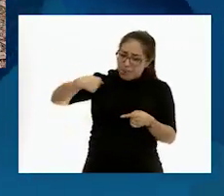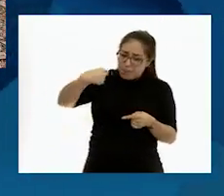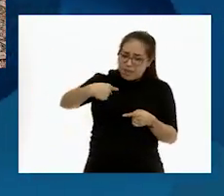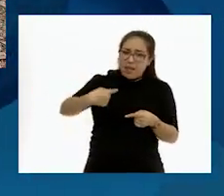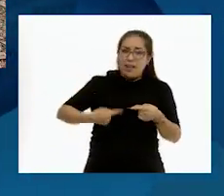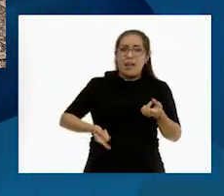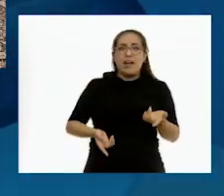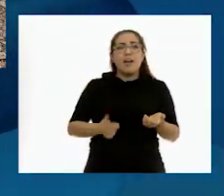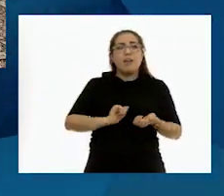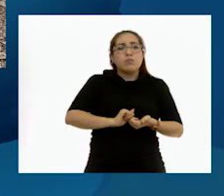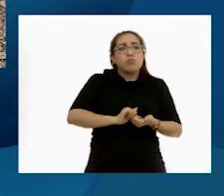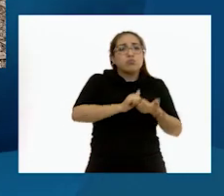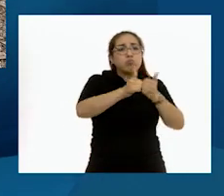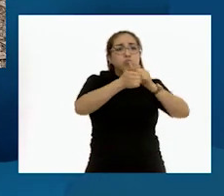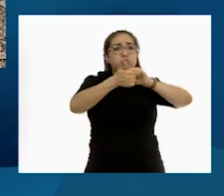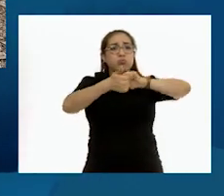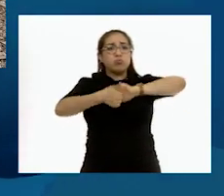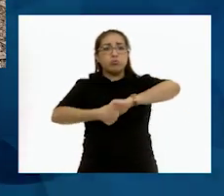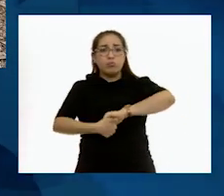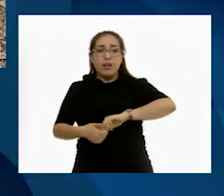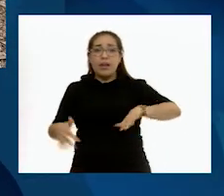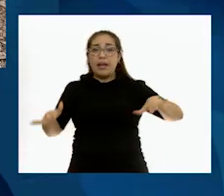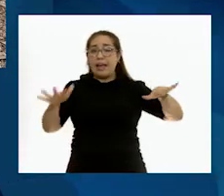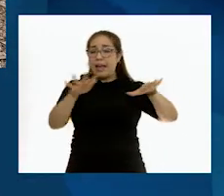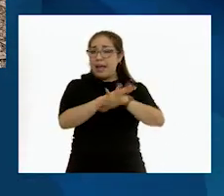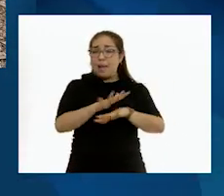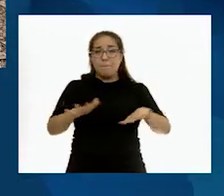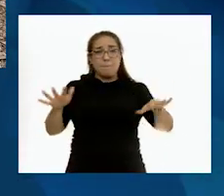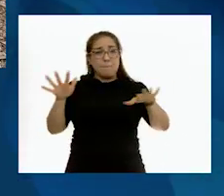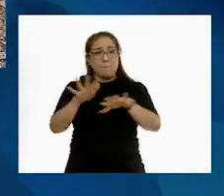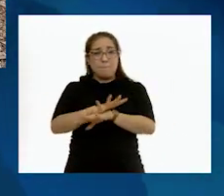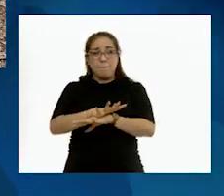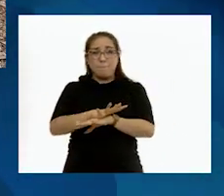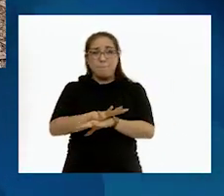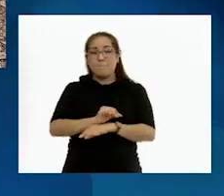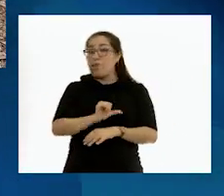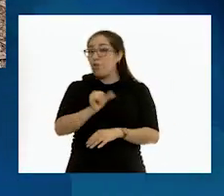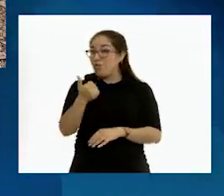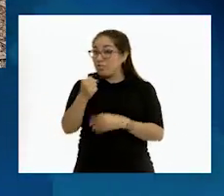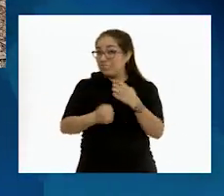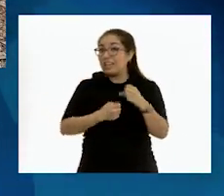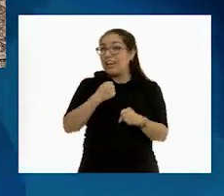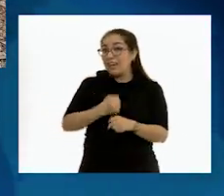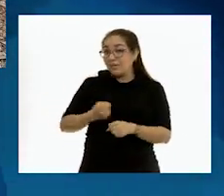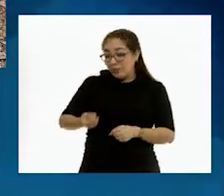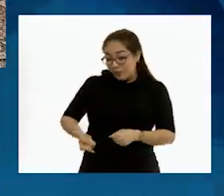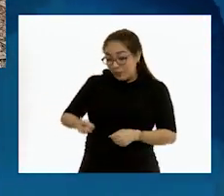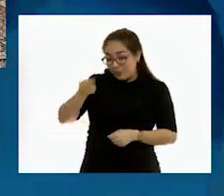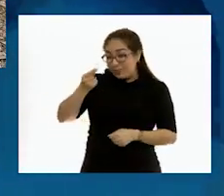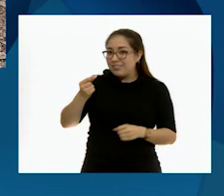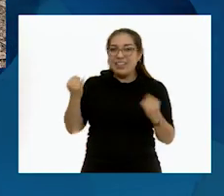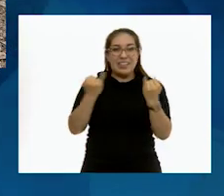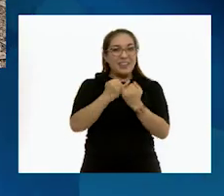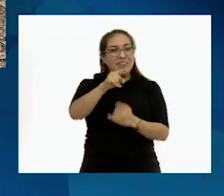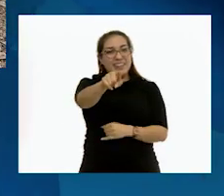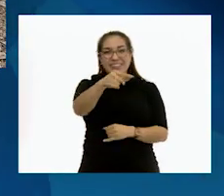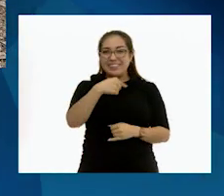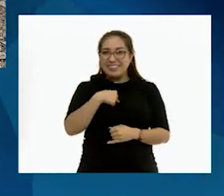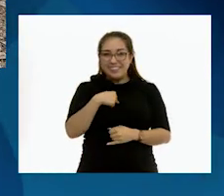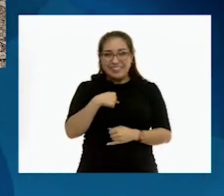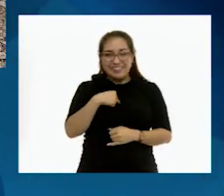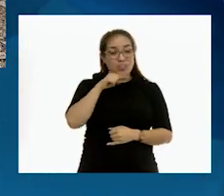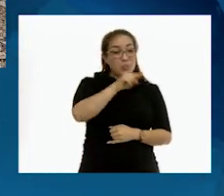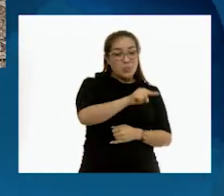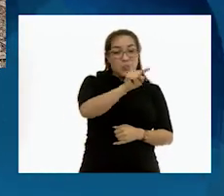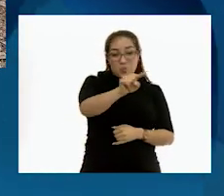mis muchimisimísimos, pero muchimisimísimos, 11 años. Ajá. Así como tú, y como tú, y como